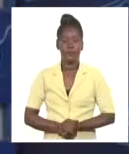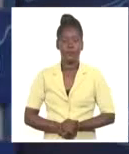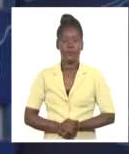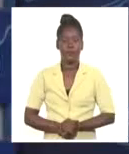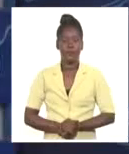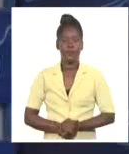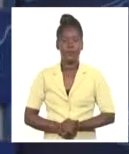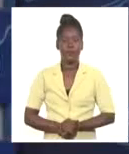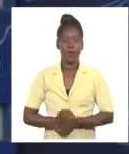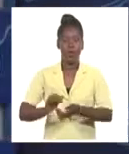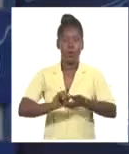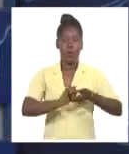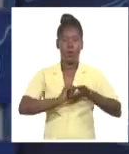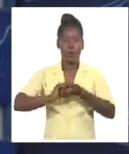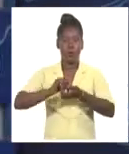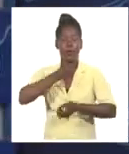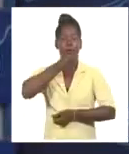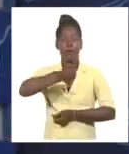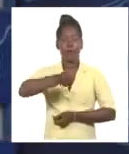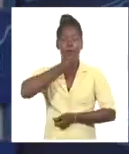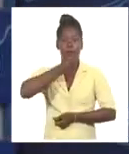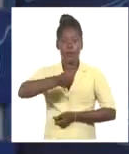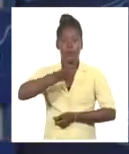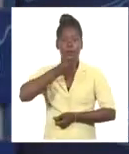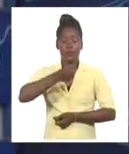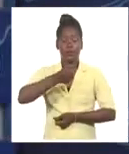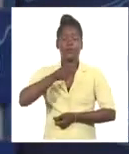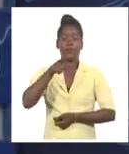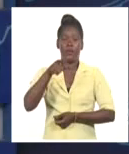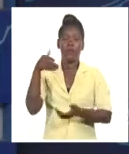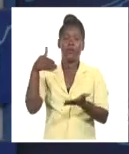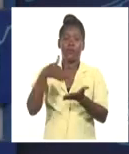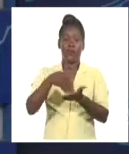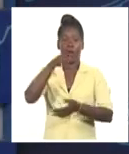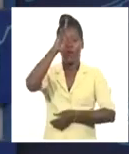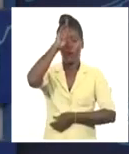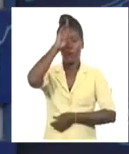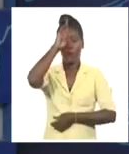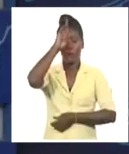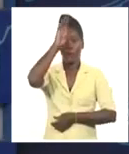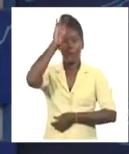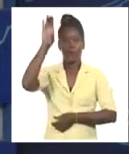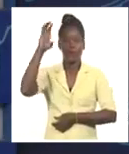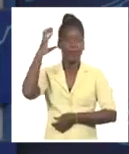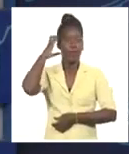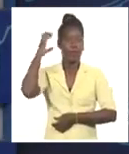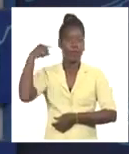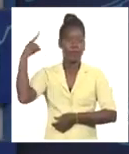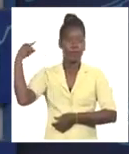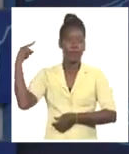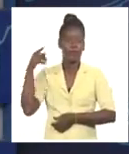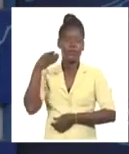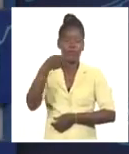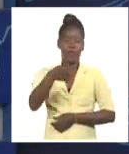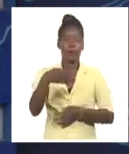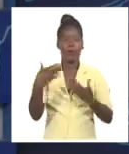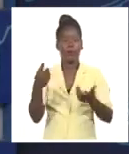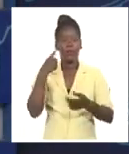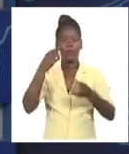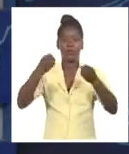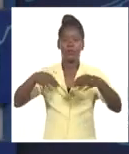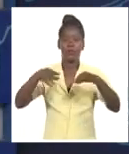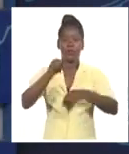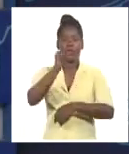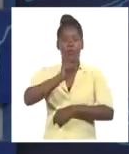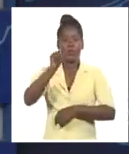Nuestra colega Gisela García Rivero se encuentra en el hospital Calixto García y nos continúa brindando detalles de lo que está ocurriendo